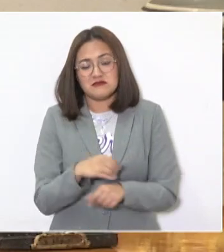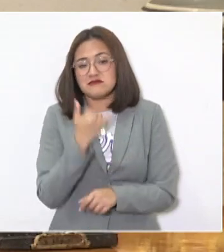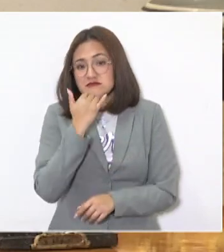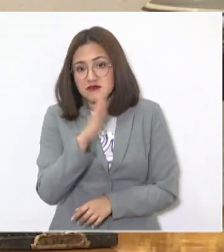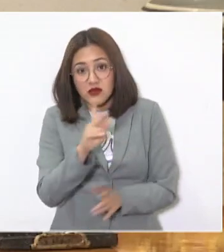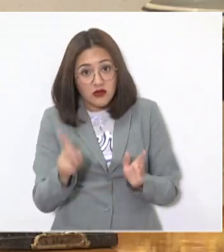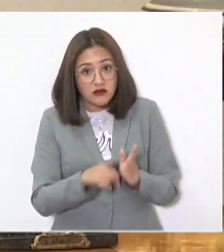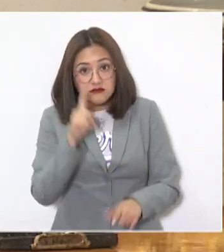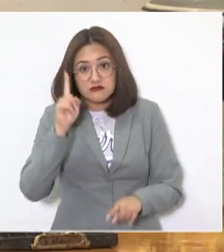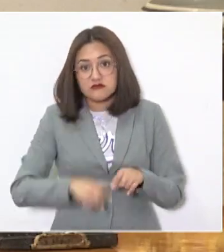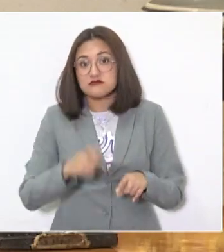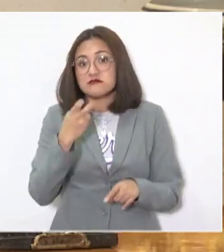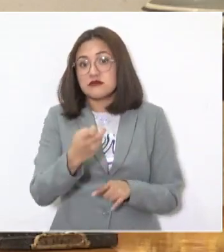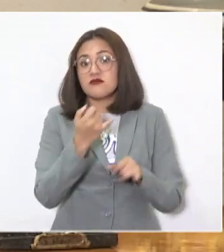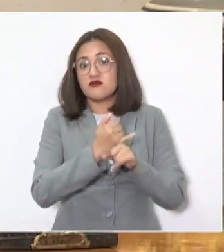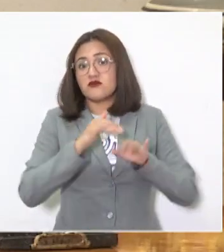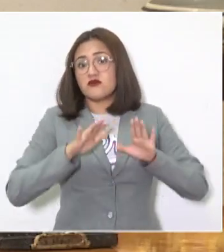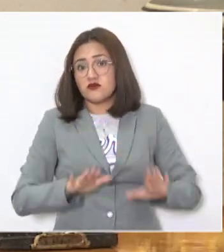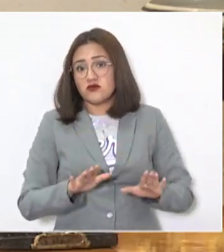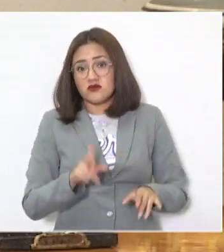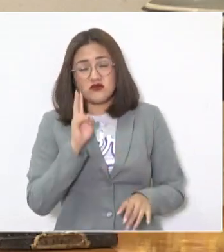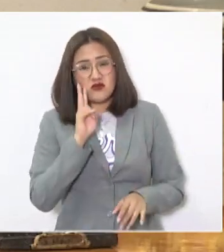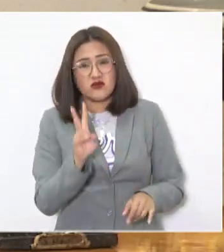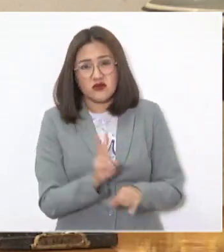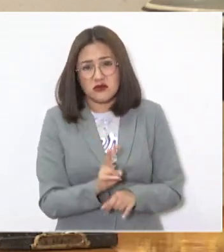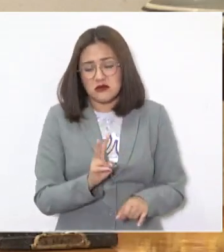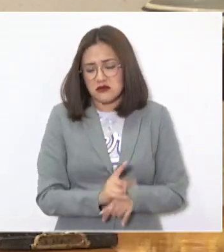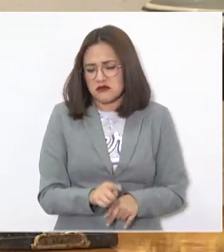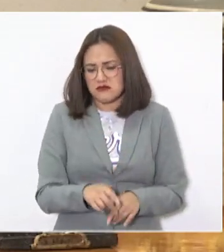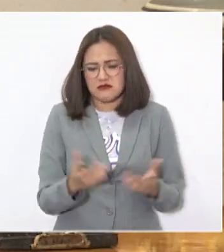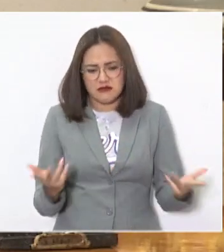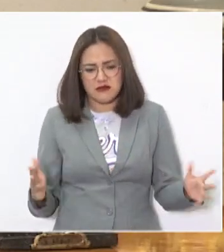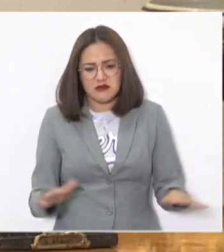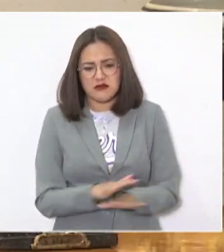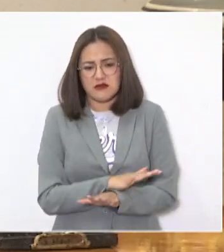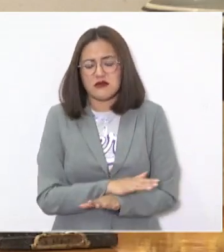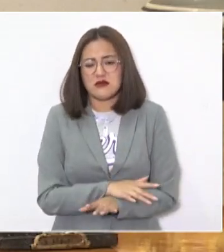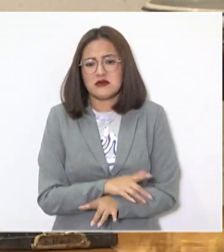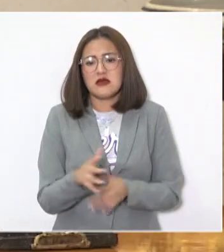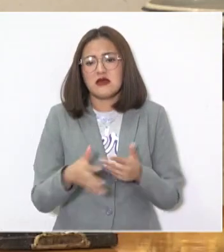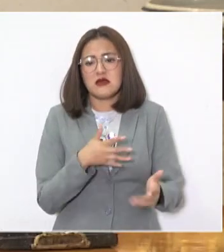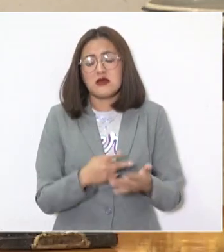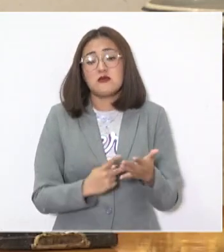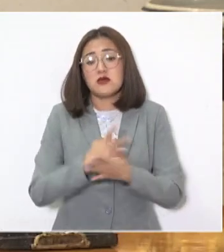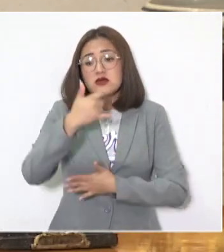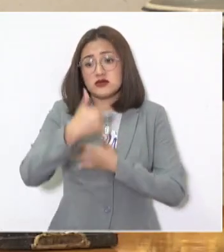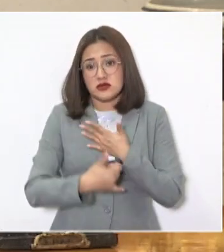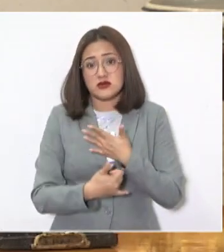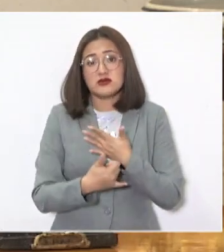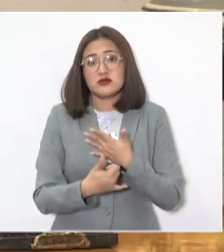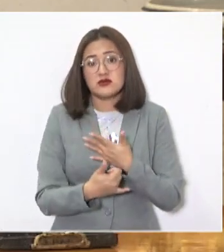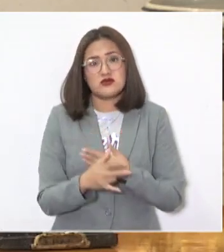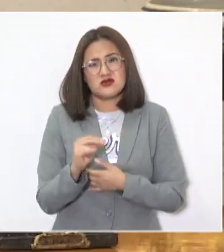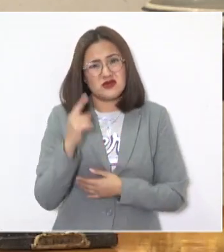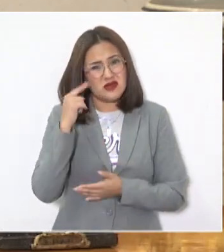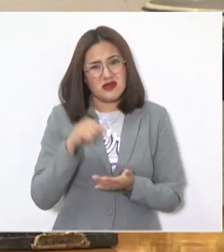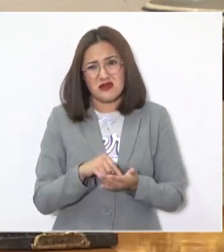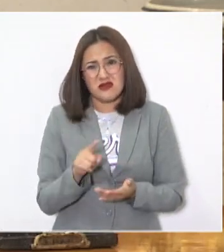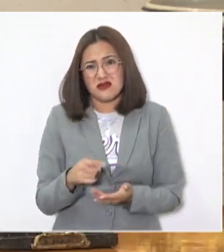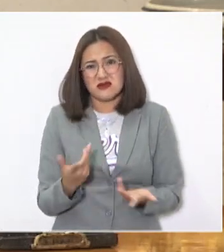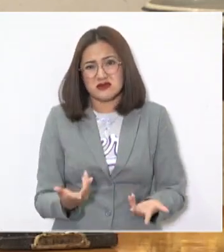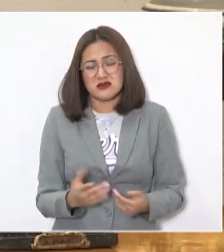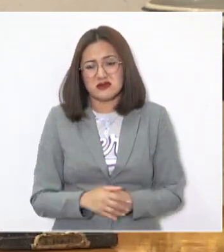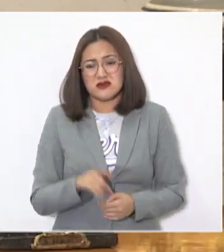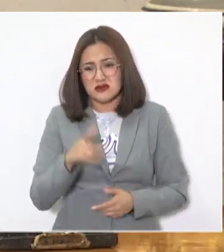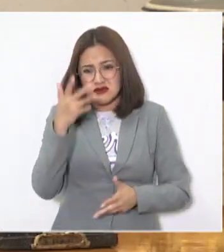se retire esa licitación de la elaboración del proyecto. No. Se